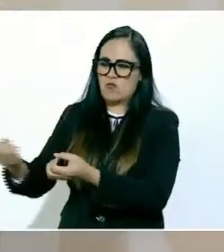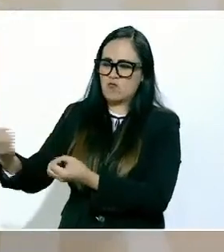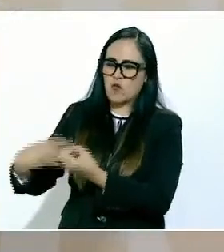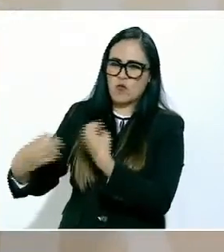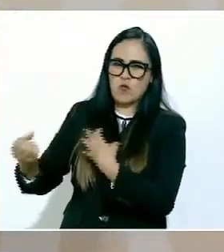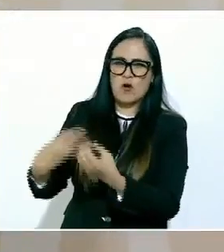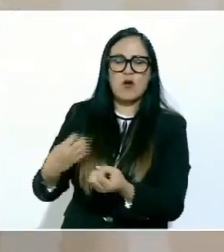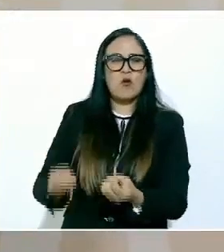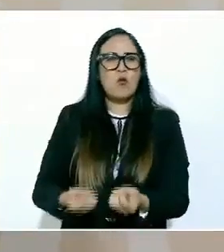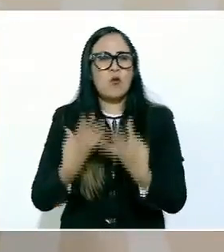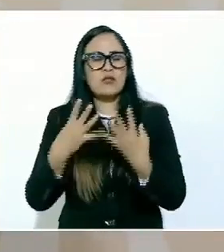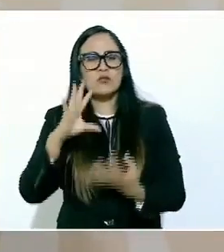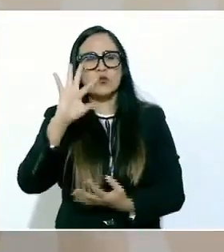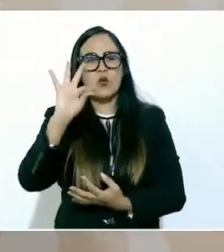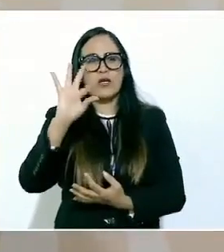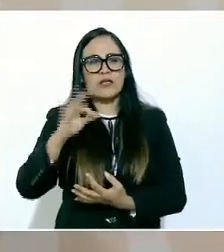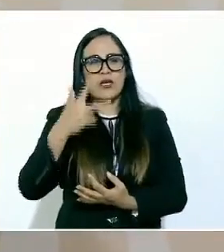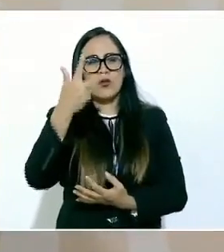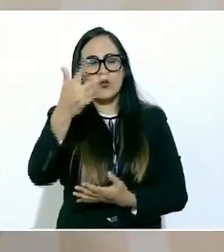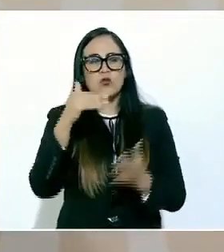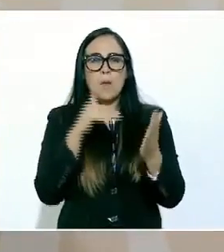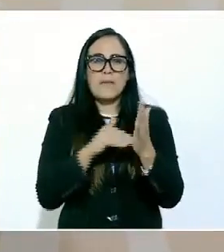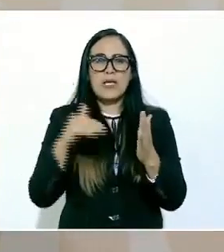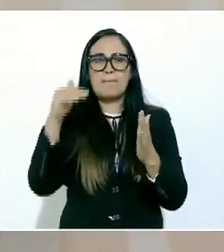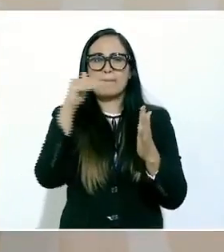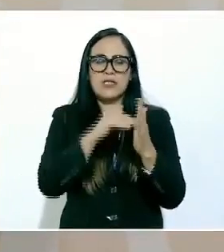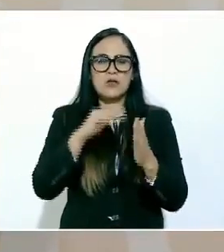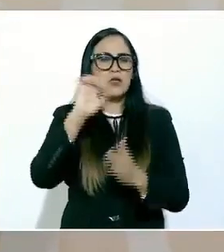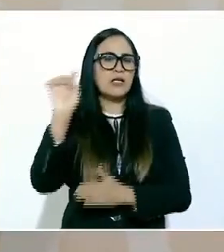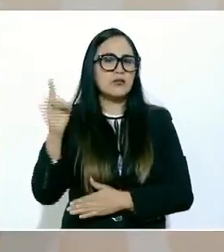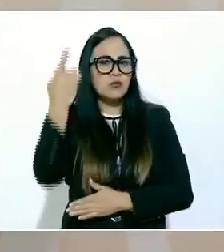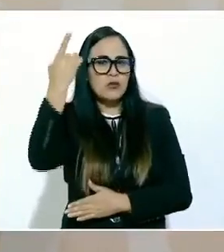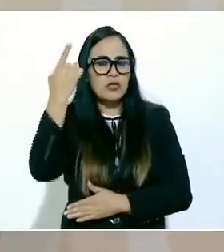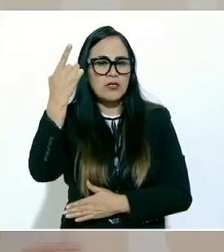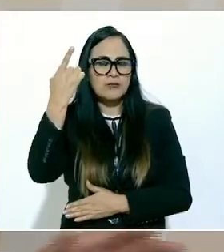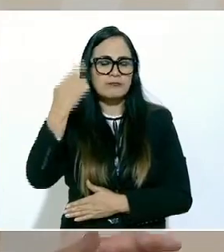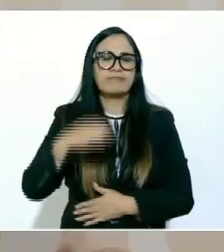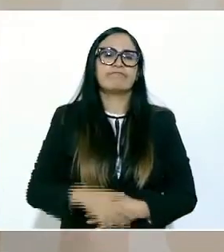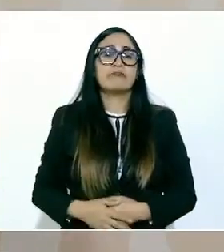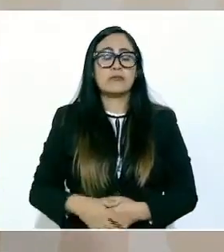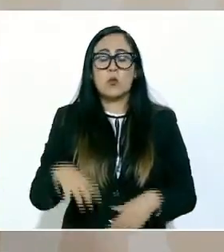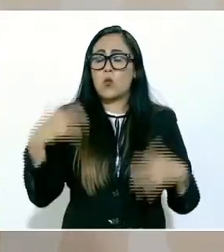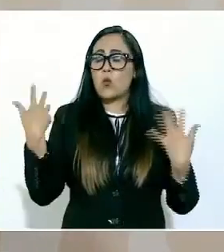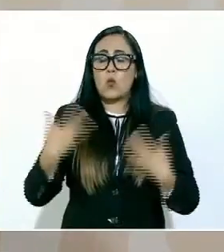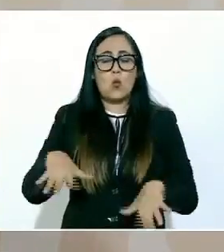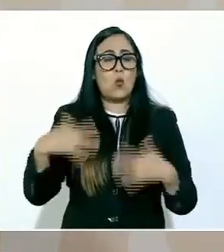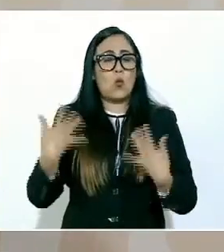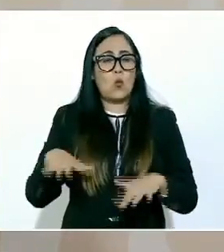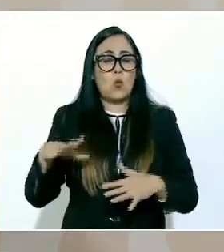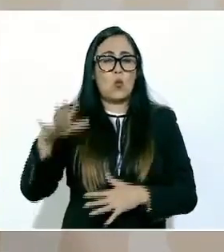a 48.000 millones de dólares, algo excepcional.